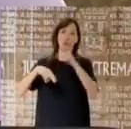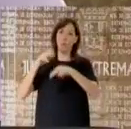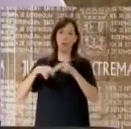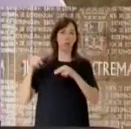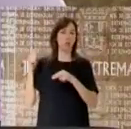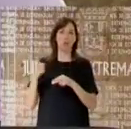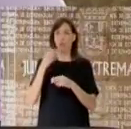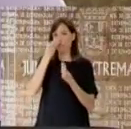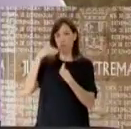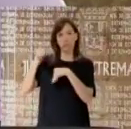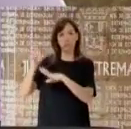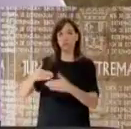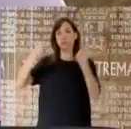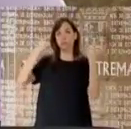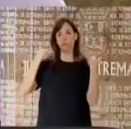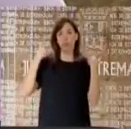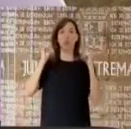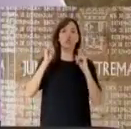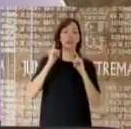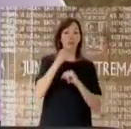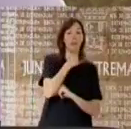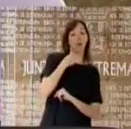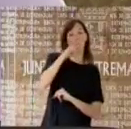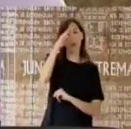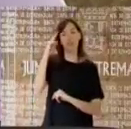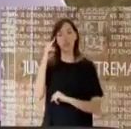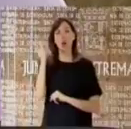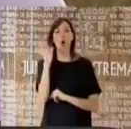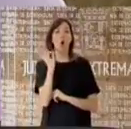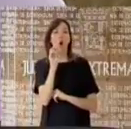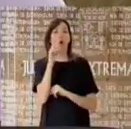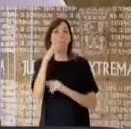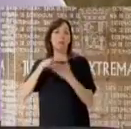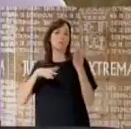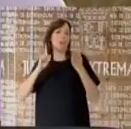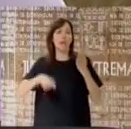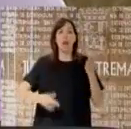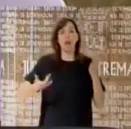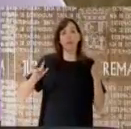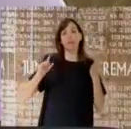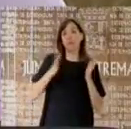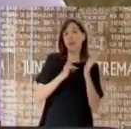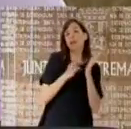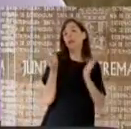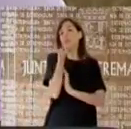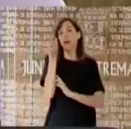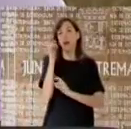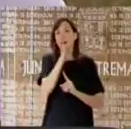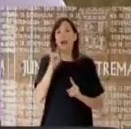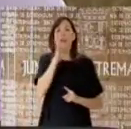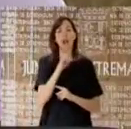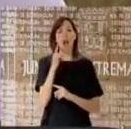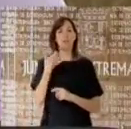la de Badajoz-Madrid y Badajoz-Barcelona, lo hizo igual con la de Almería-Sevilla o con las que hay en Canarias o las de las Islas